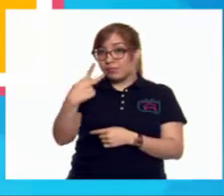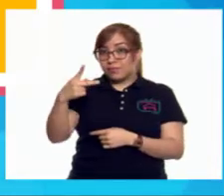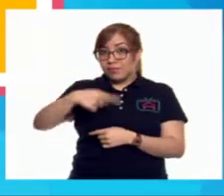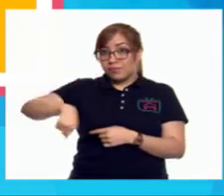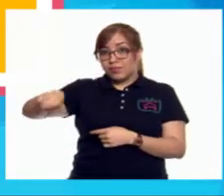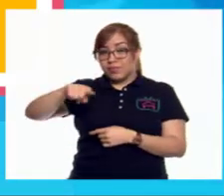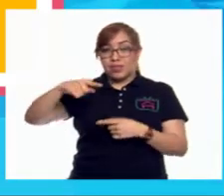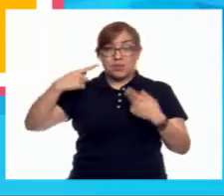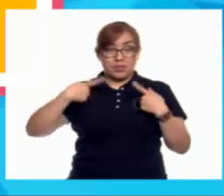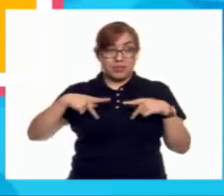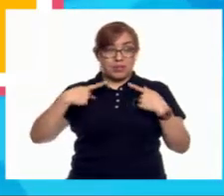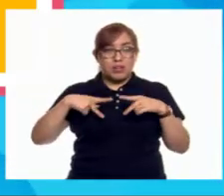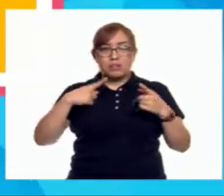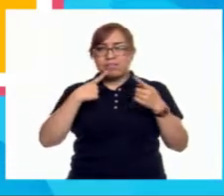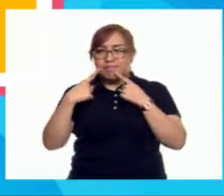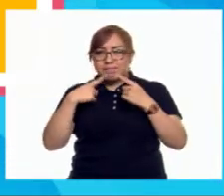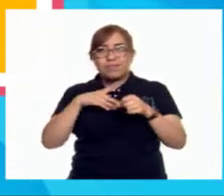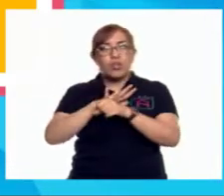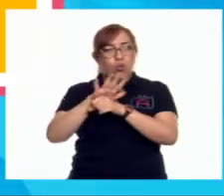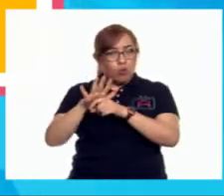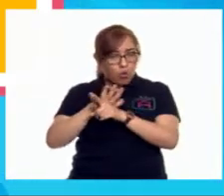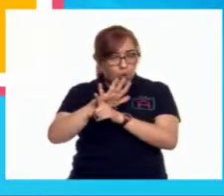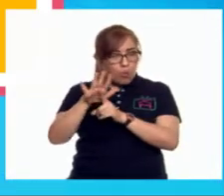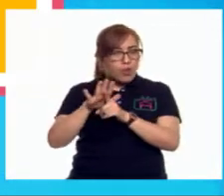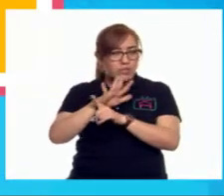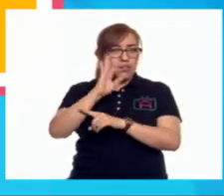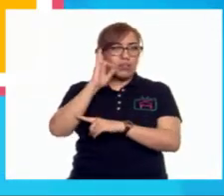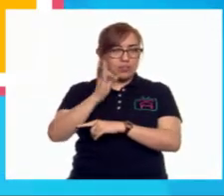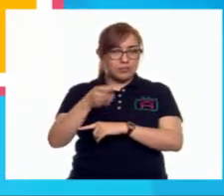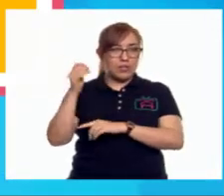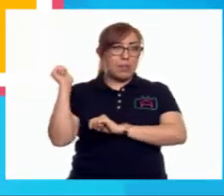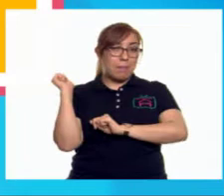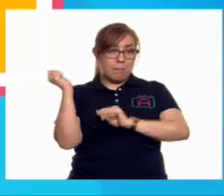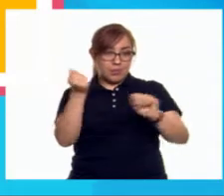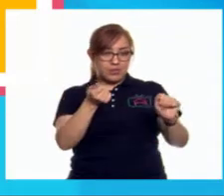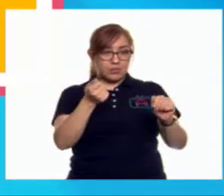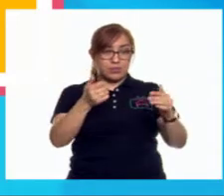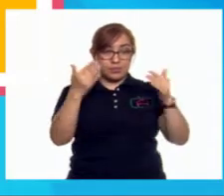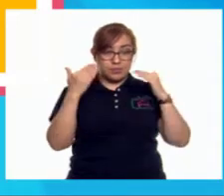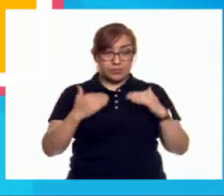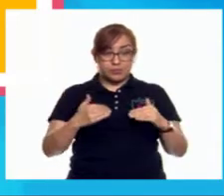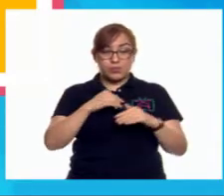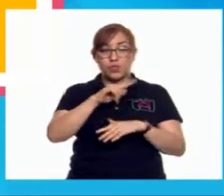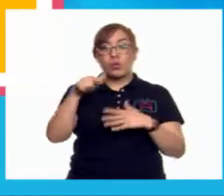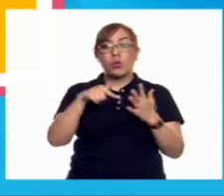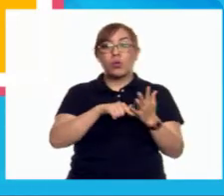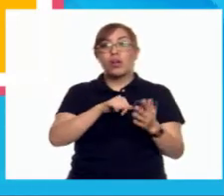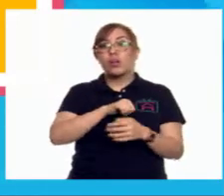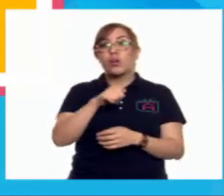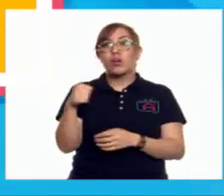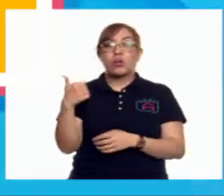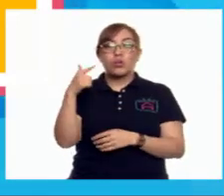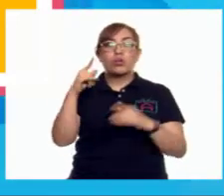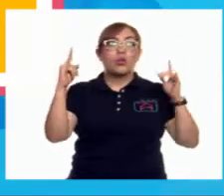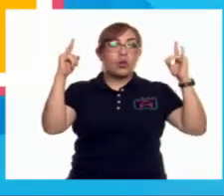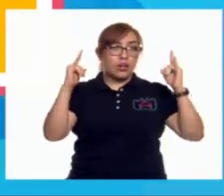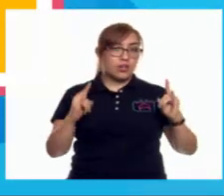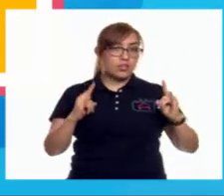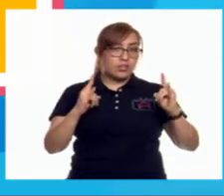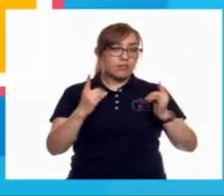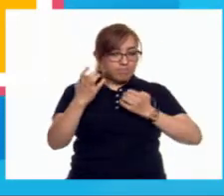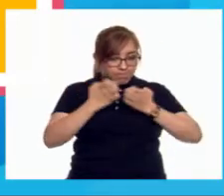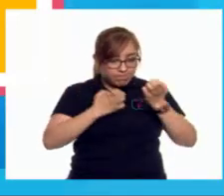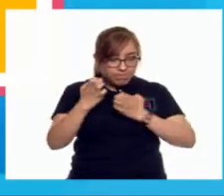el béisbol. El lugar, en una cancha, alentando a Alan a aprender a lanzar, entrenando a Alan